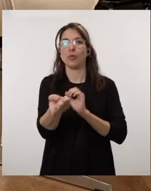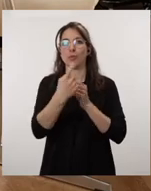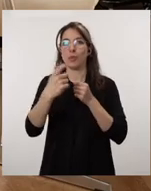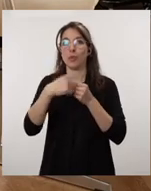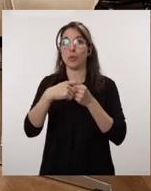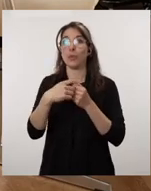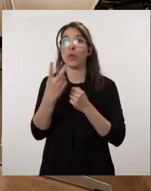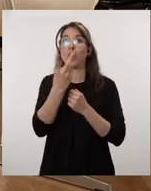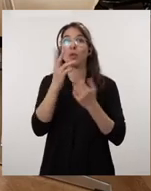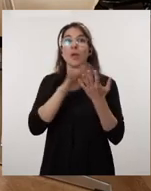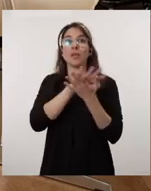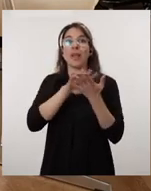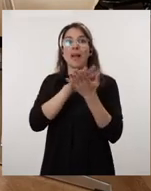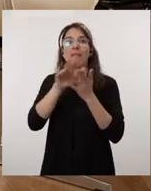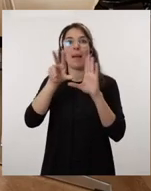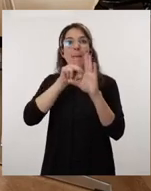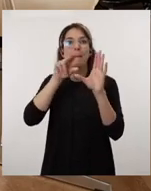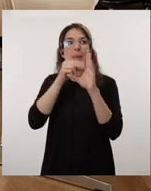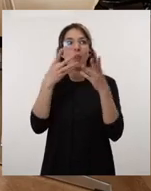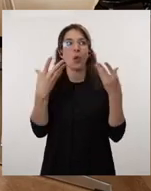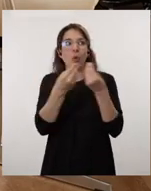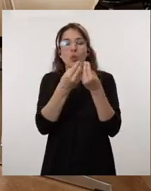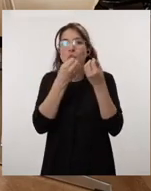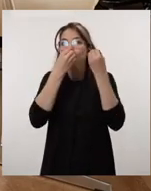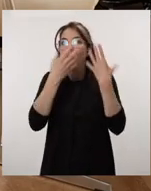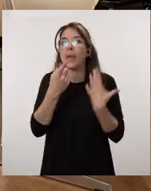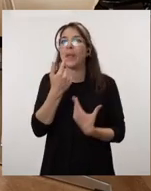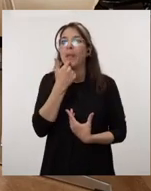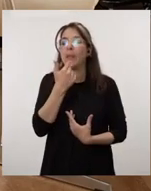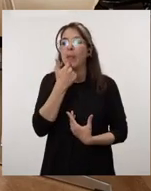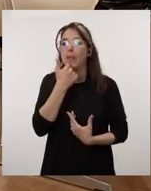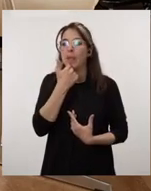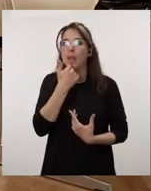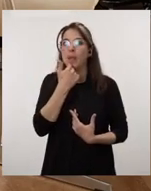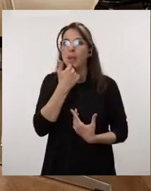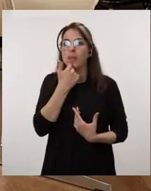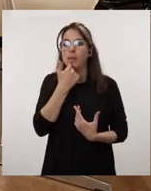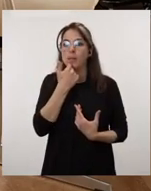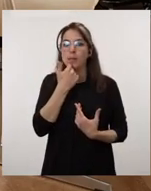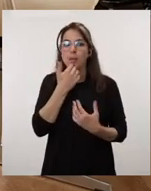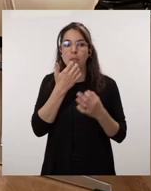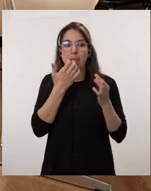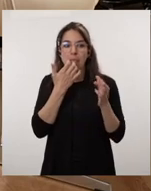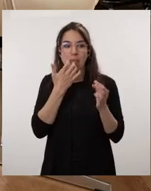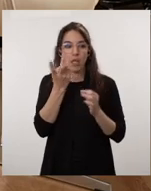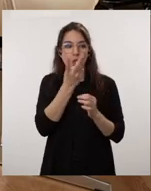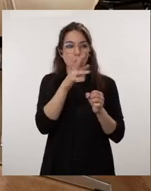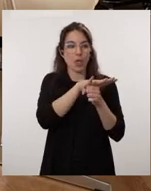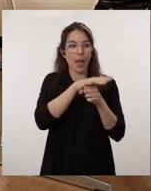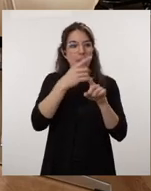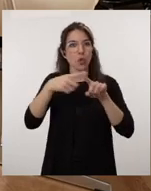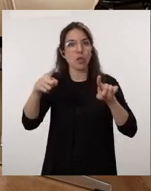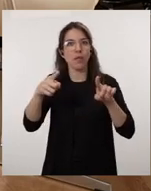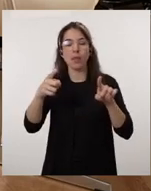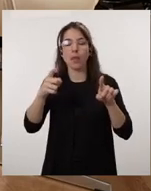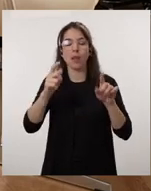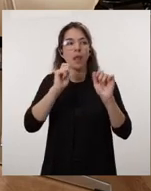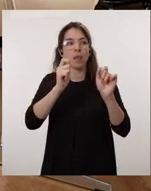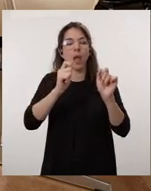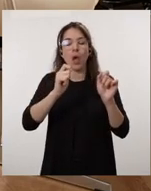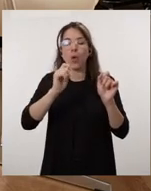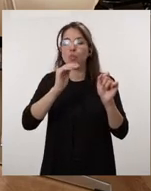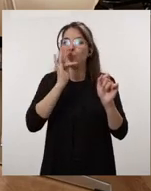este vídeo conjunto que por cierto estaba fenomenal en que le se enriquecía muchísimo que estuvieran en ámbitos diferentes